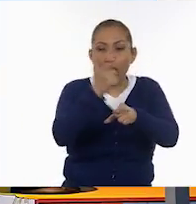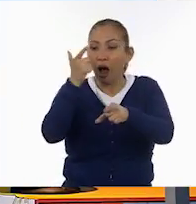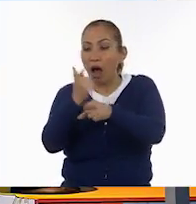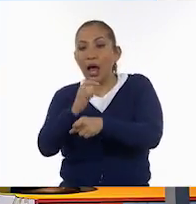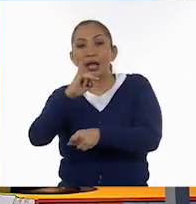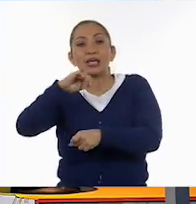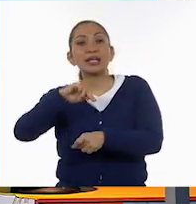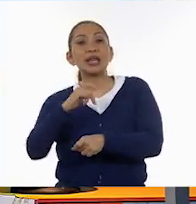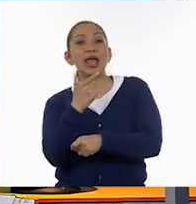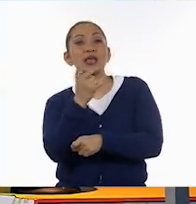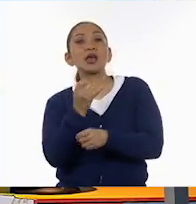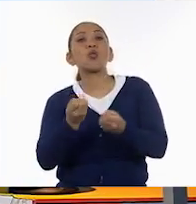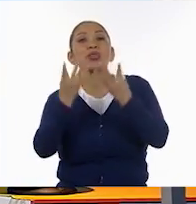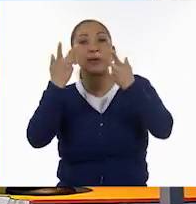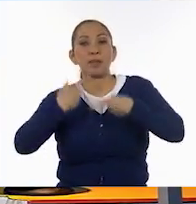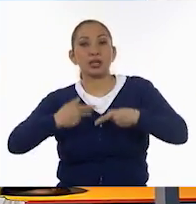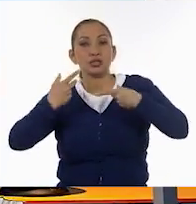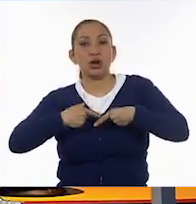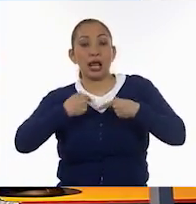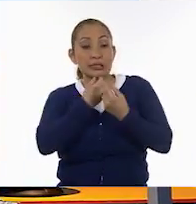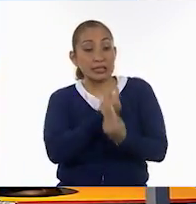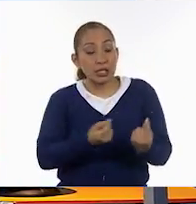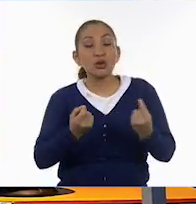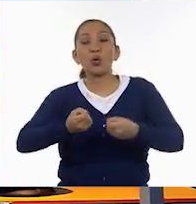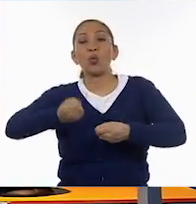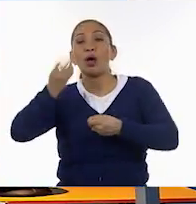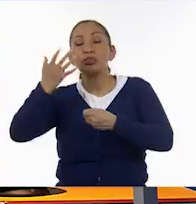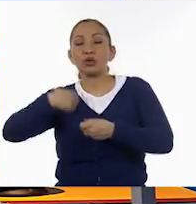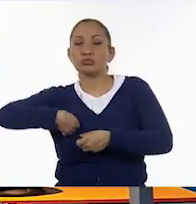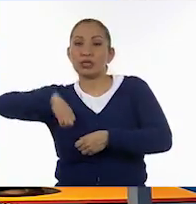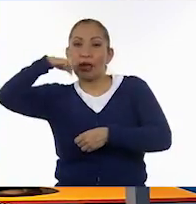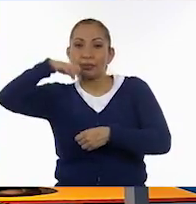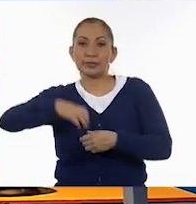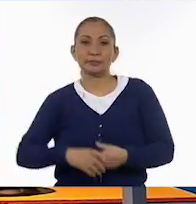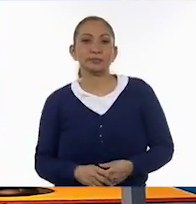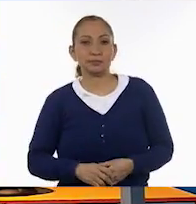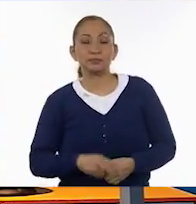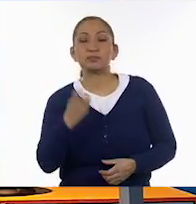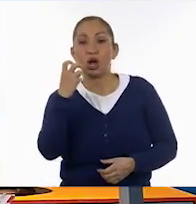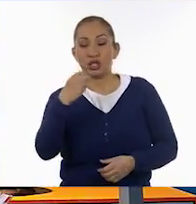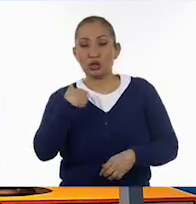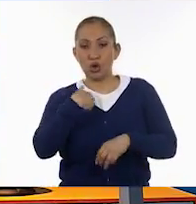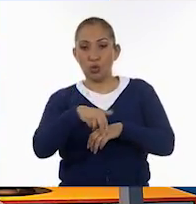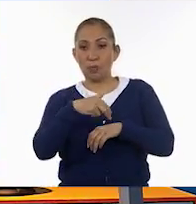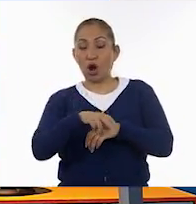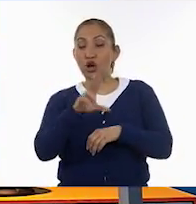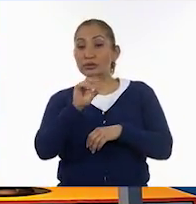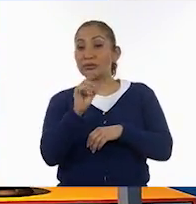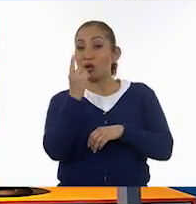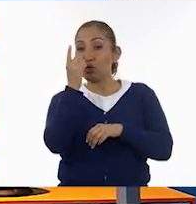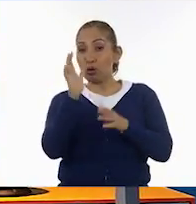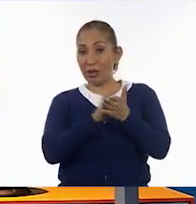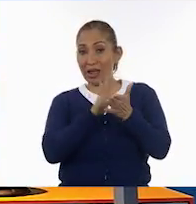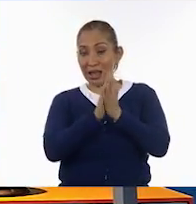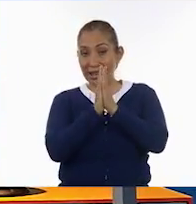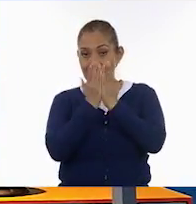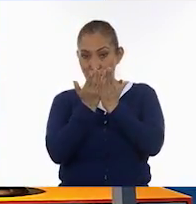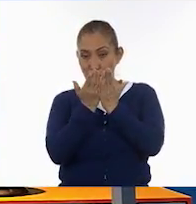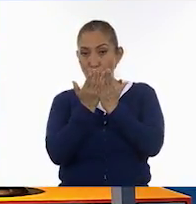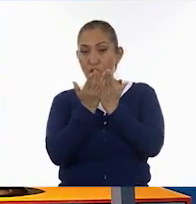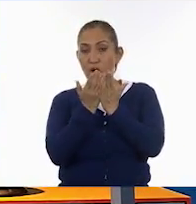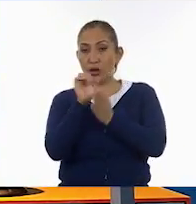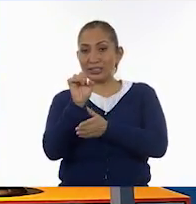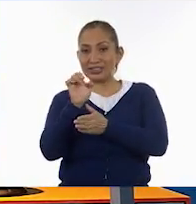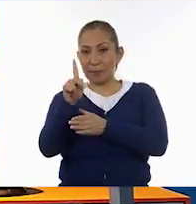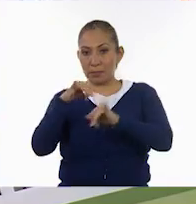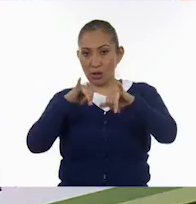el INEGI de cuántas personas están en esas edades. Exacto. Y precisamente en la página 81 de tu libro de texto